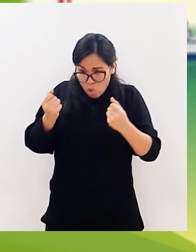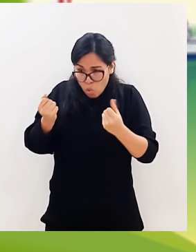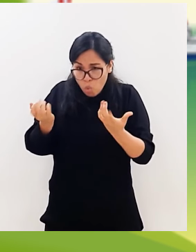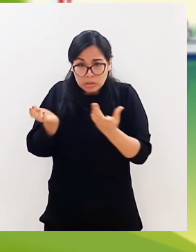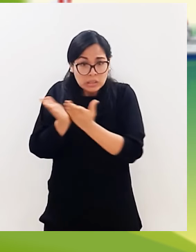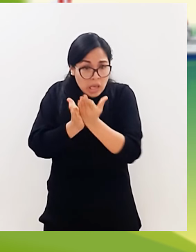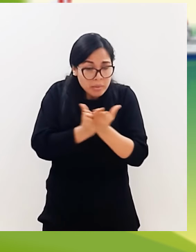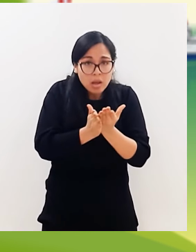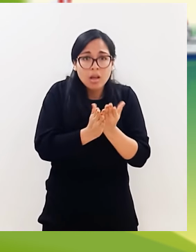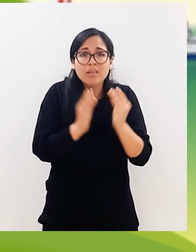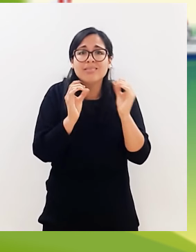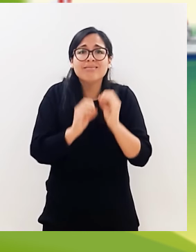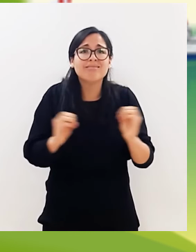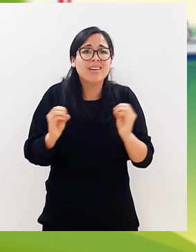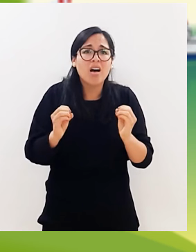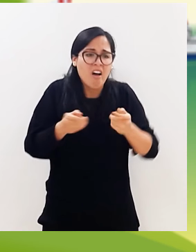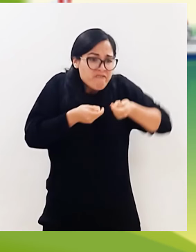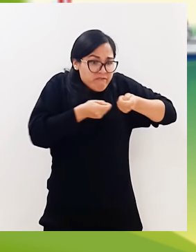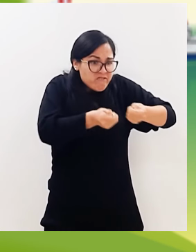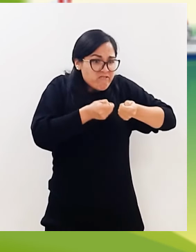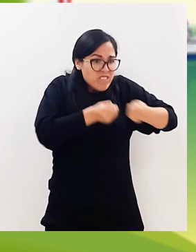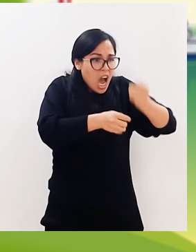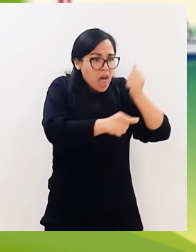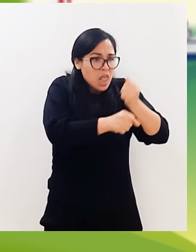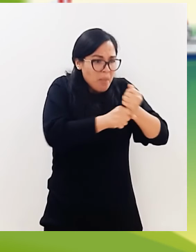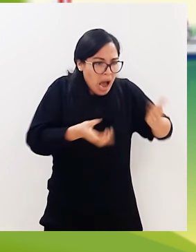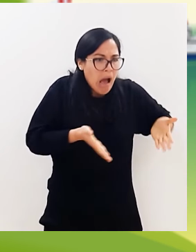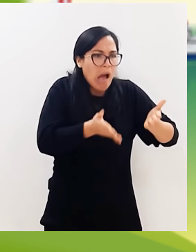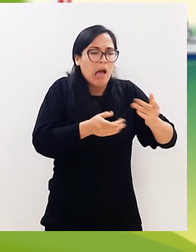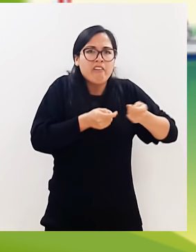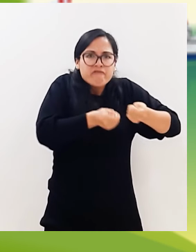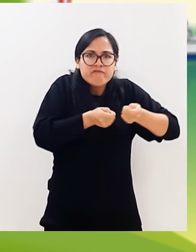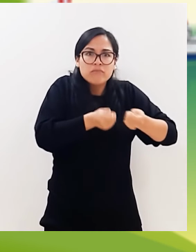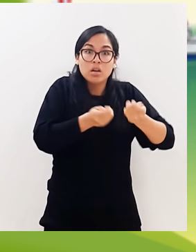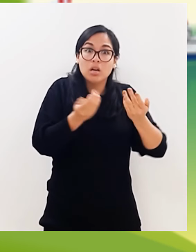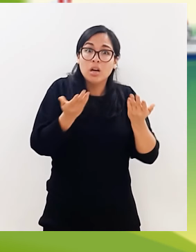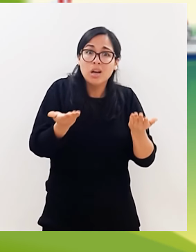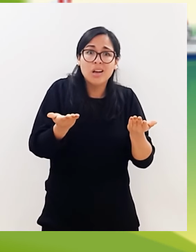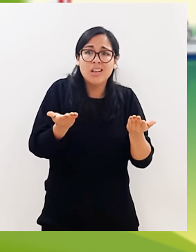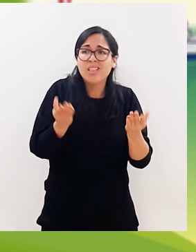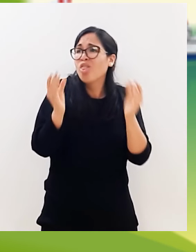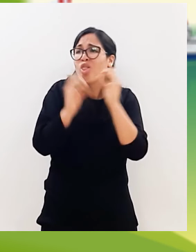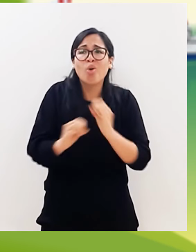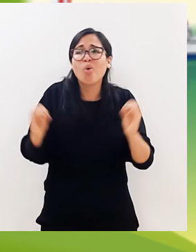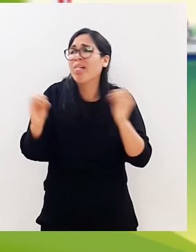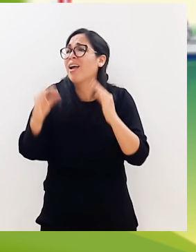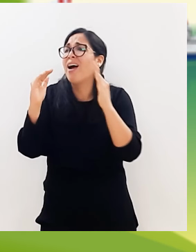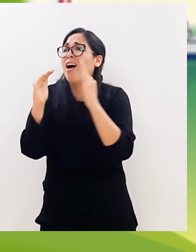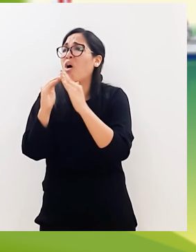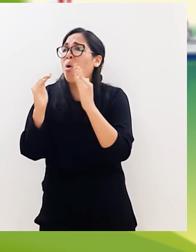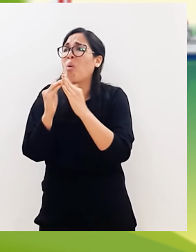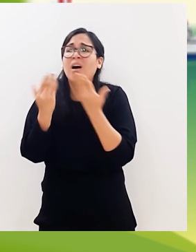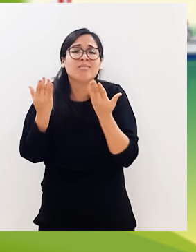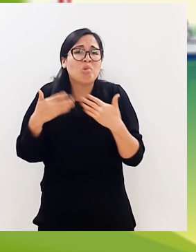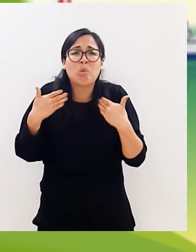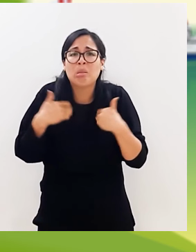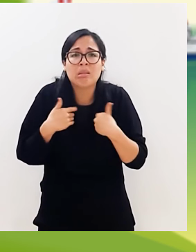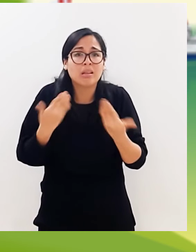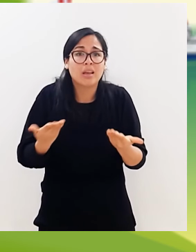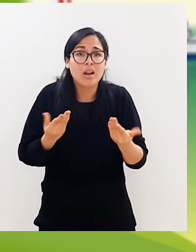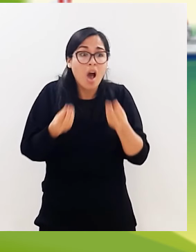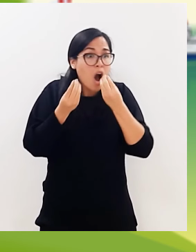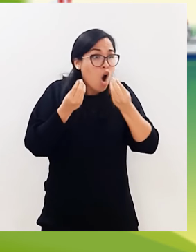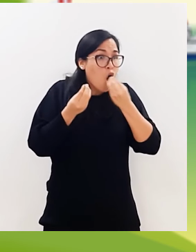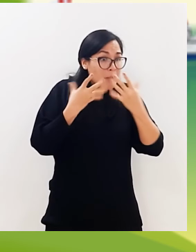adecuada Son obligados a trabajar Carecen de un hogar No reciben